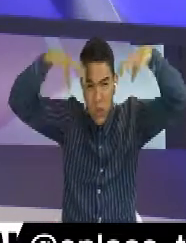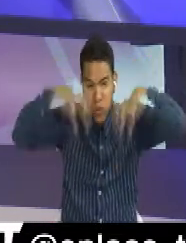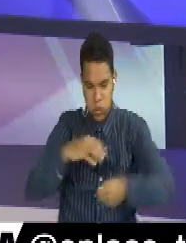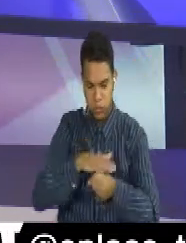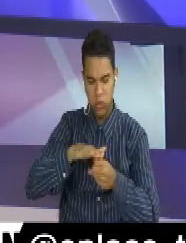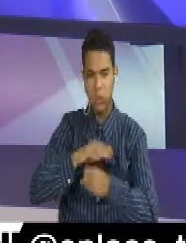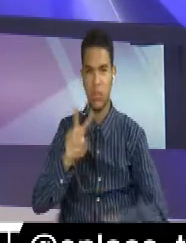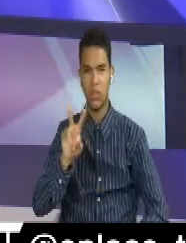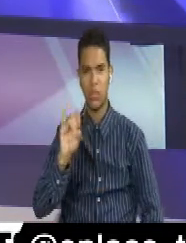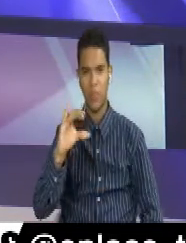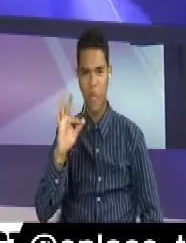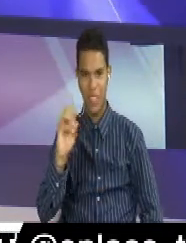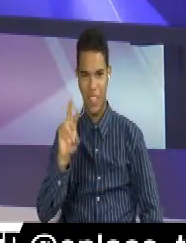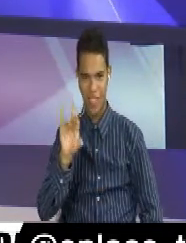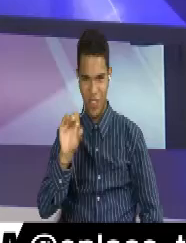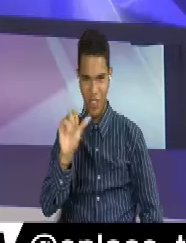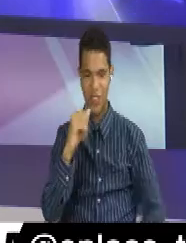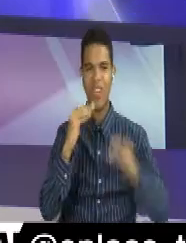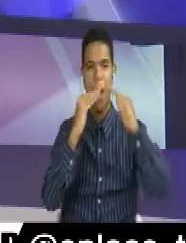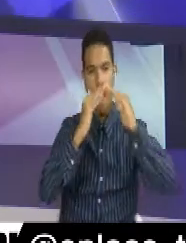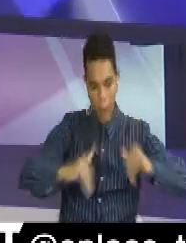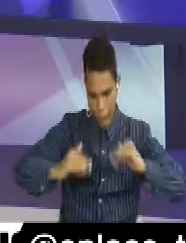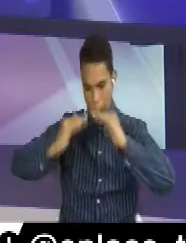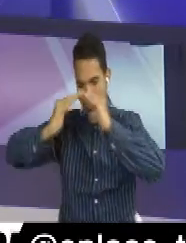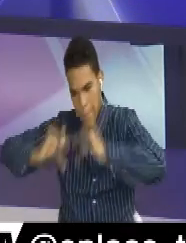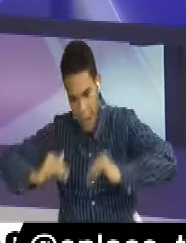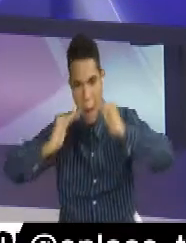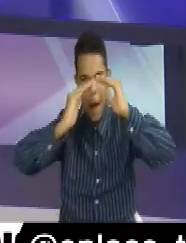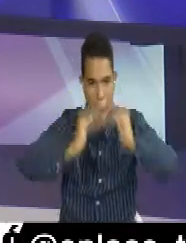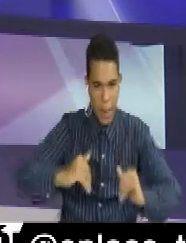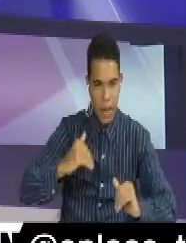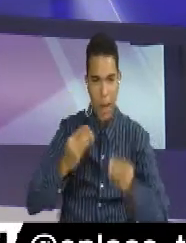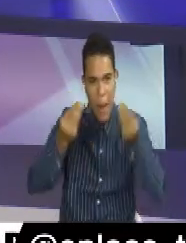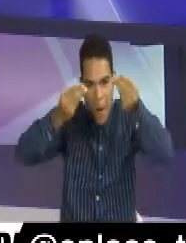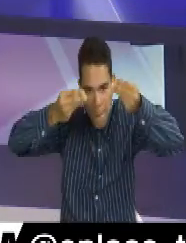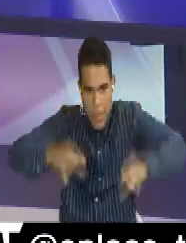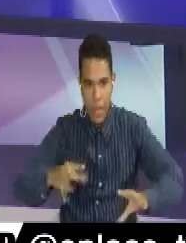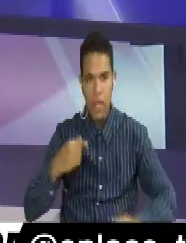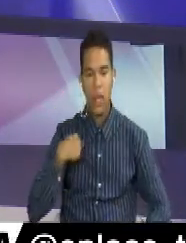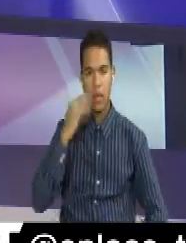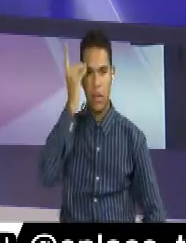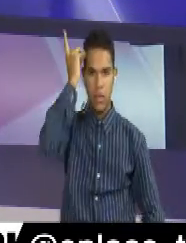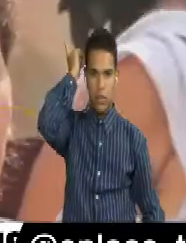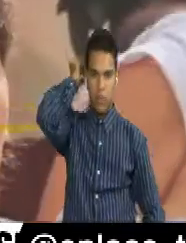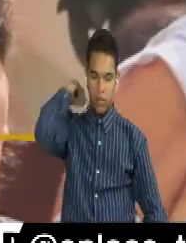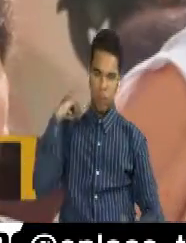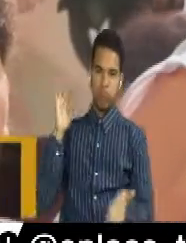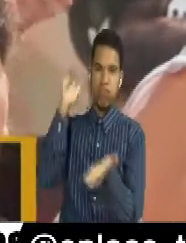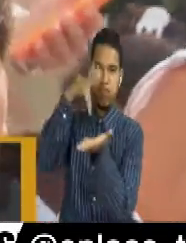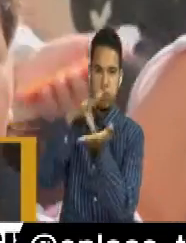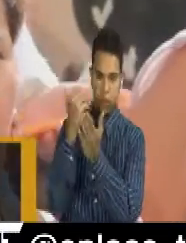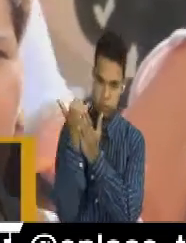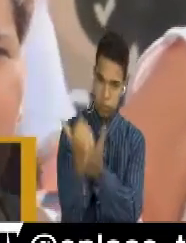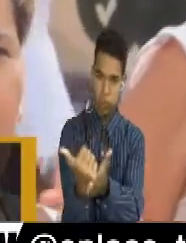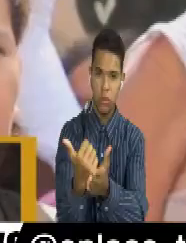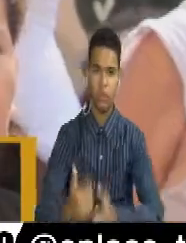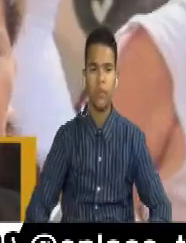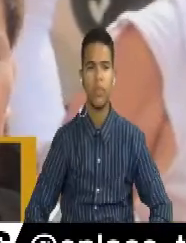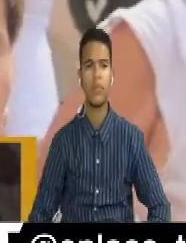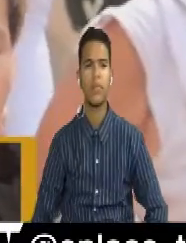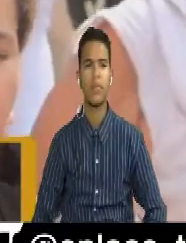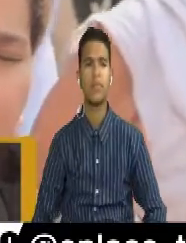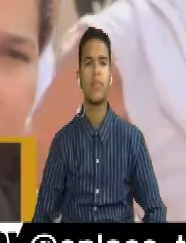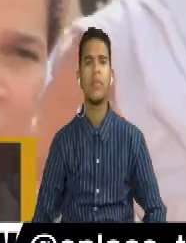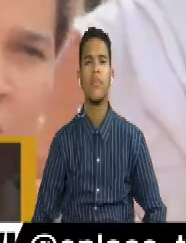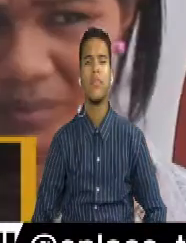de Barranca Bermeja, Darío Echeverri. El mandatario hizo compromisos para ayudar a los damnificados. Yair Alfonso Tolosa, Juan